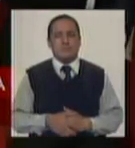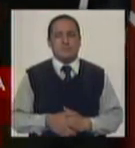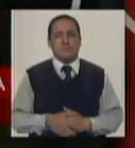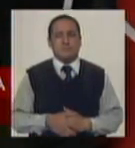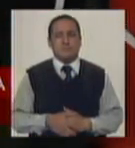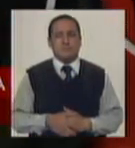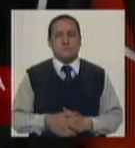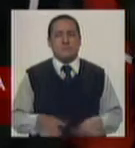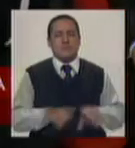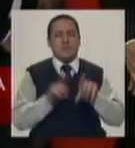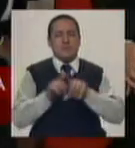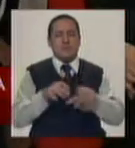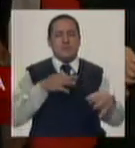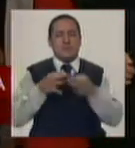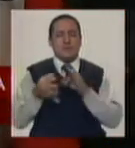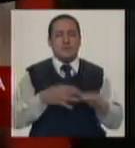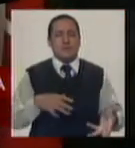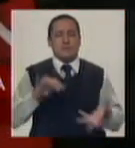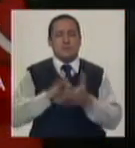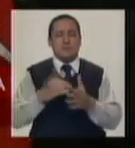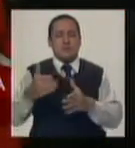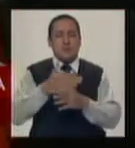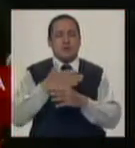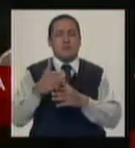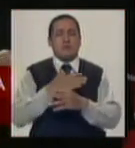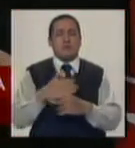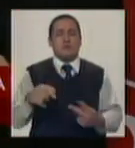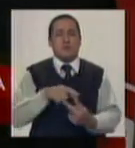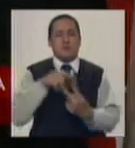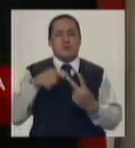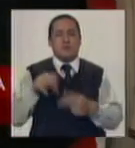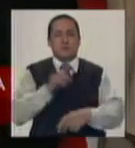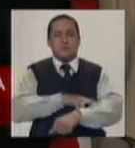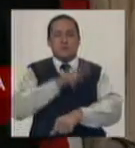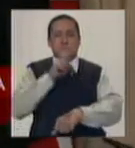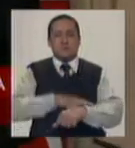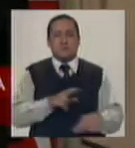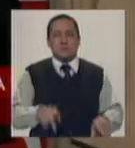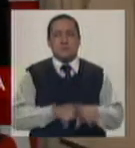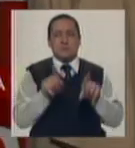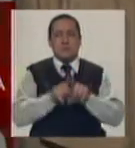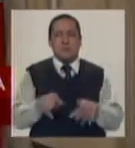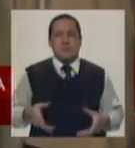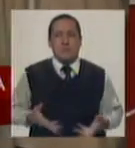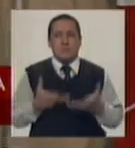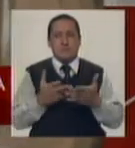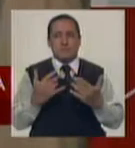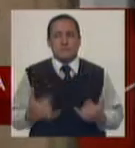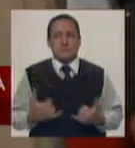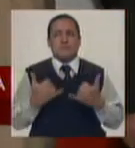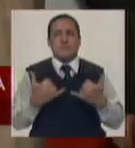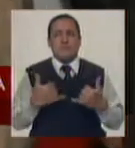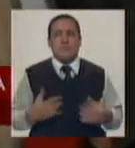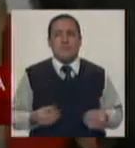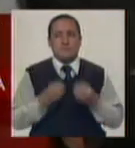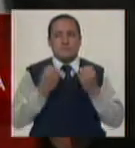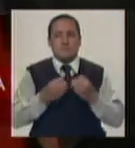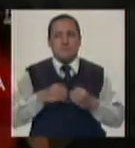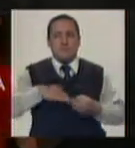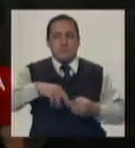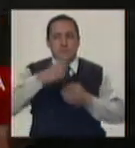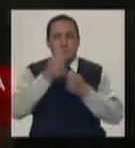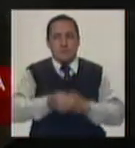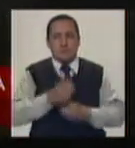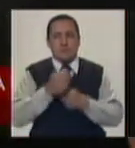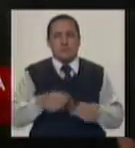Se ha mencionado también que la cooperación entre ambas regiones debe darse en campos como la agricultura,